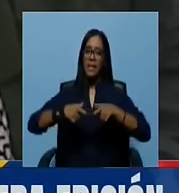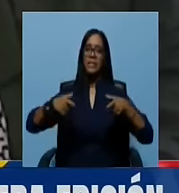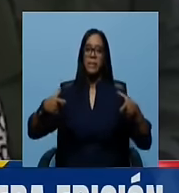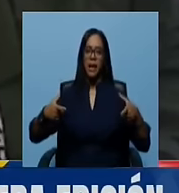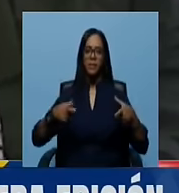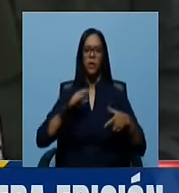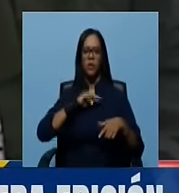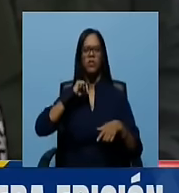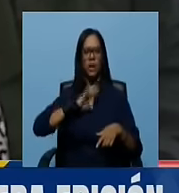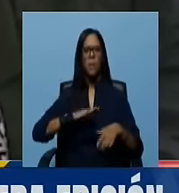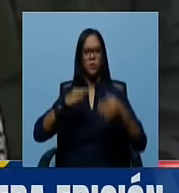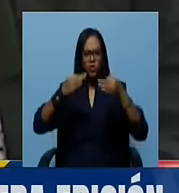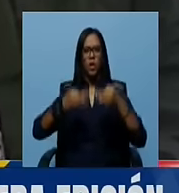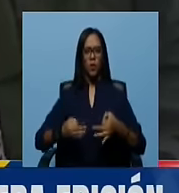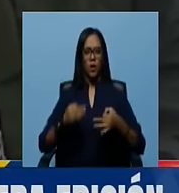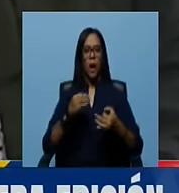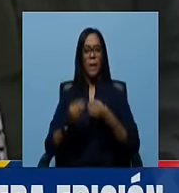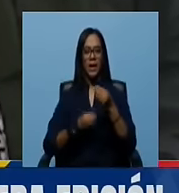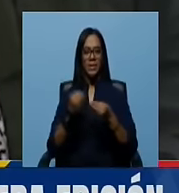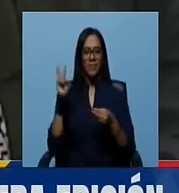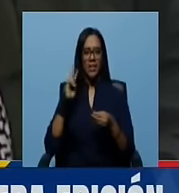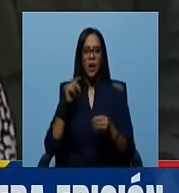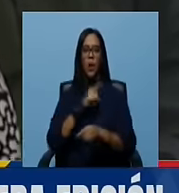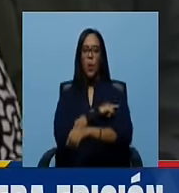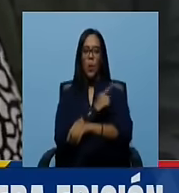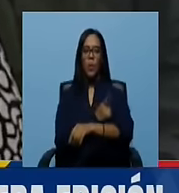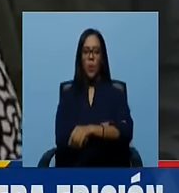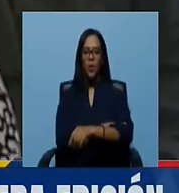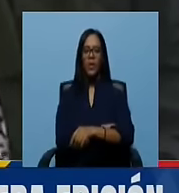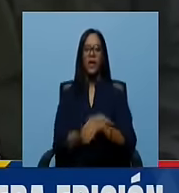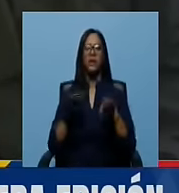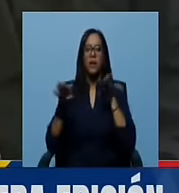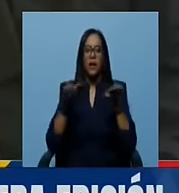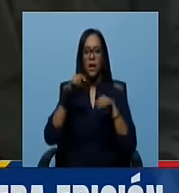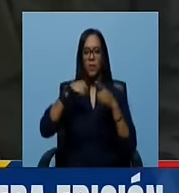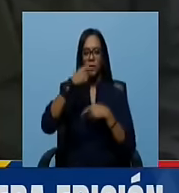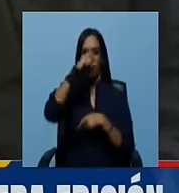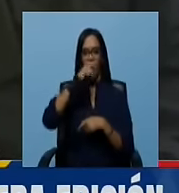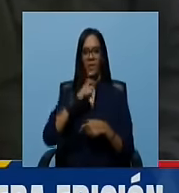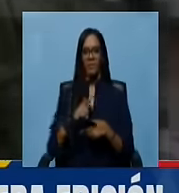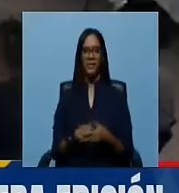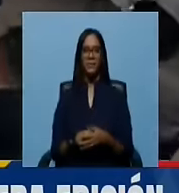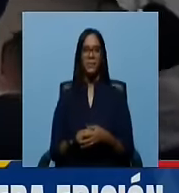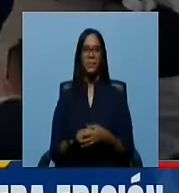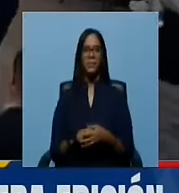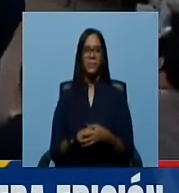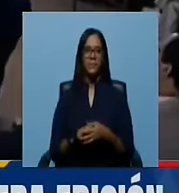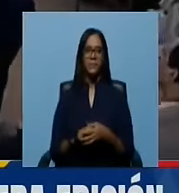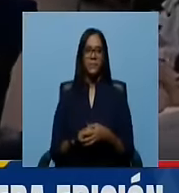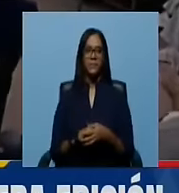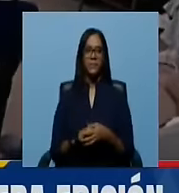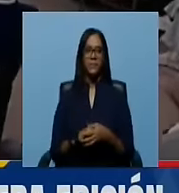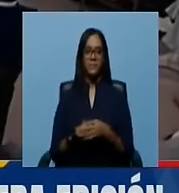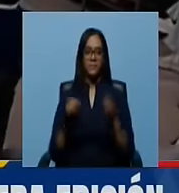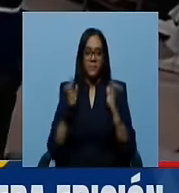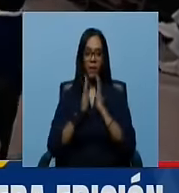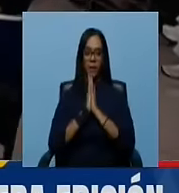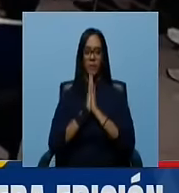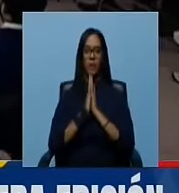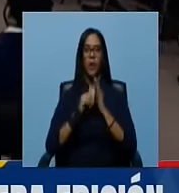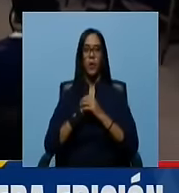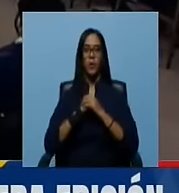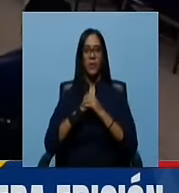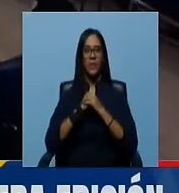estamos seguros que vamos a convertir a Venezuela en una potencia turística en el próximo año. Inshallah,